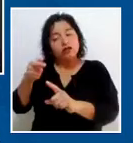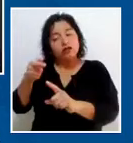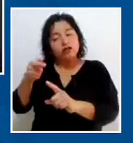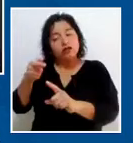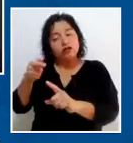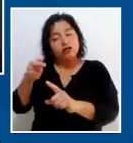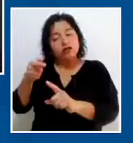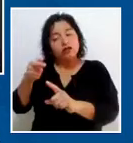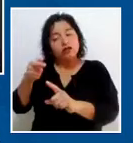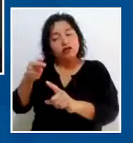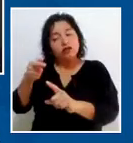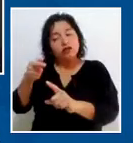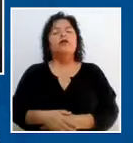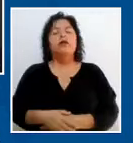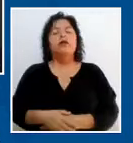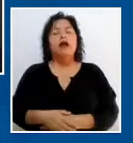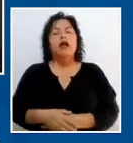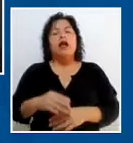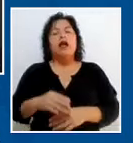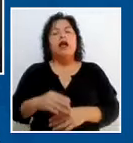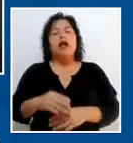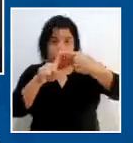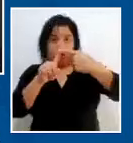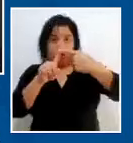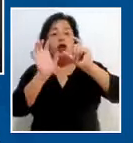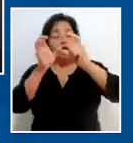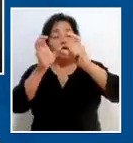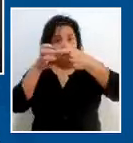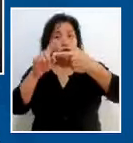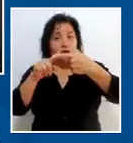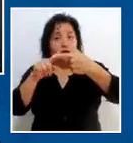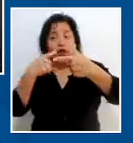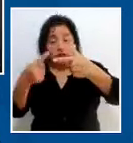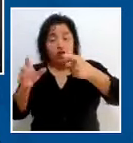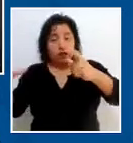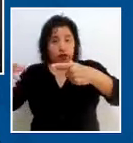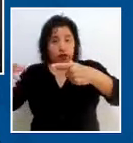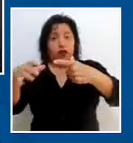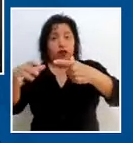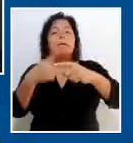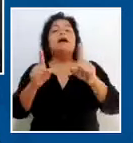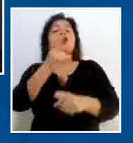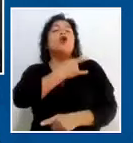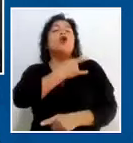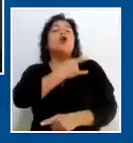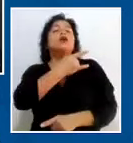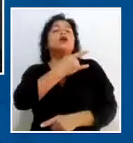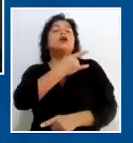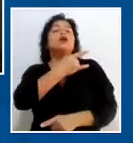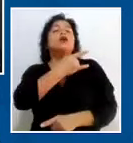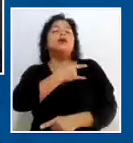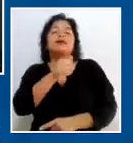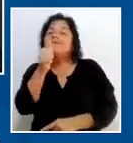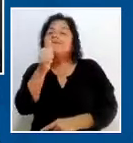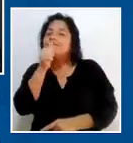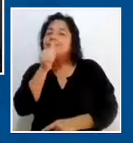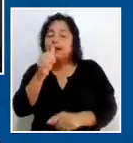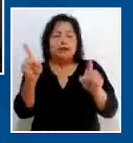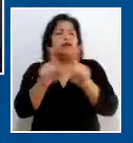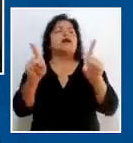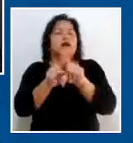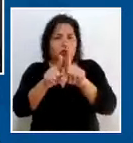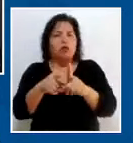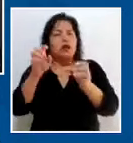públicas, mientras en el rango están en el primer rubro que les he comentado, pero las universidades privadas también